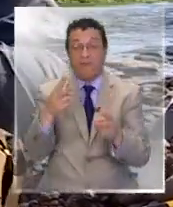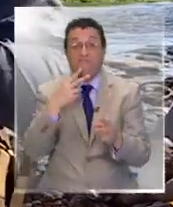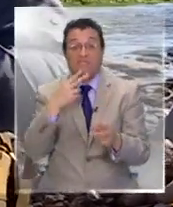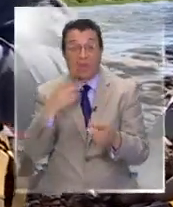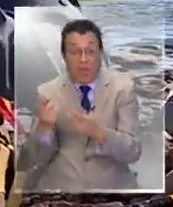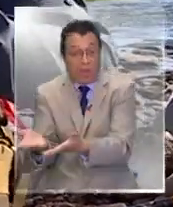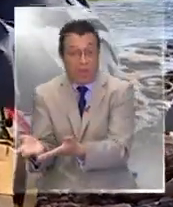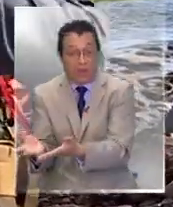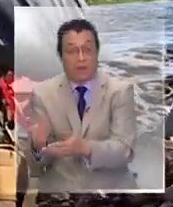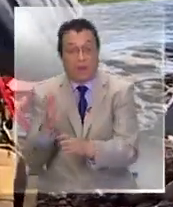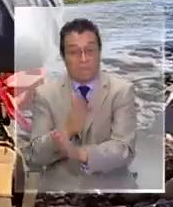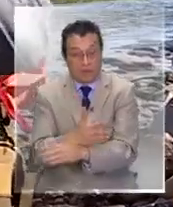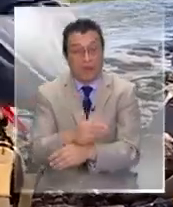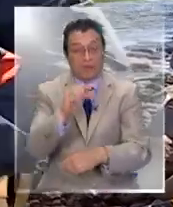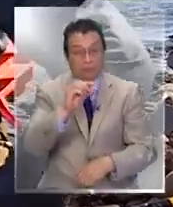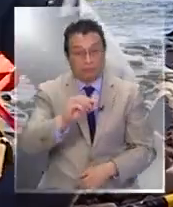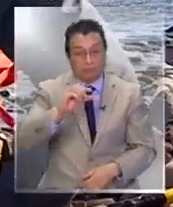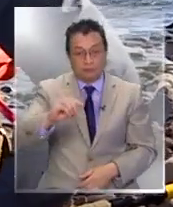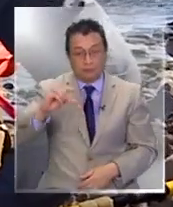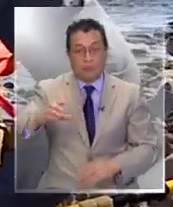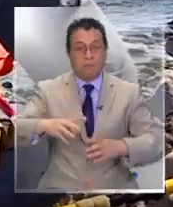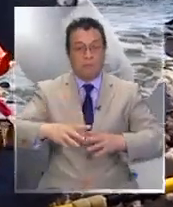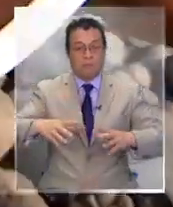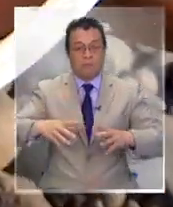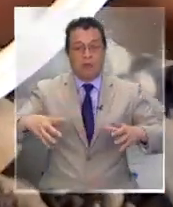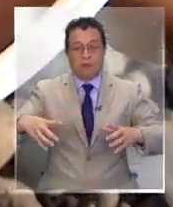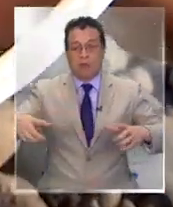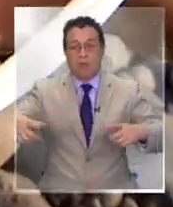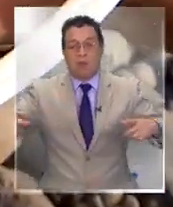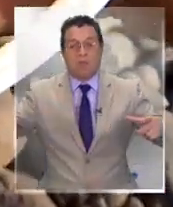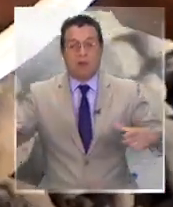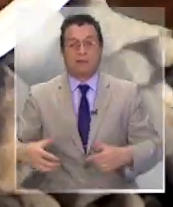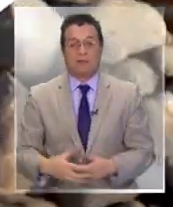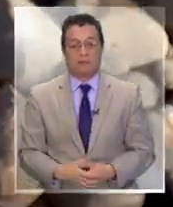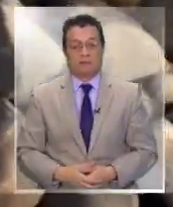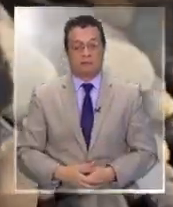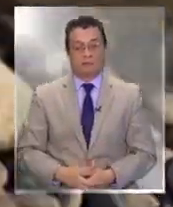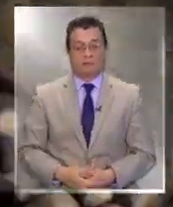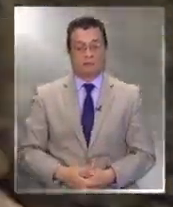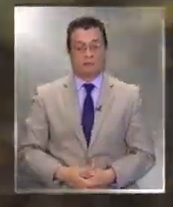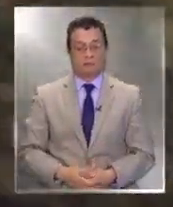los peces lentamente estarían colonizando hacia la zona superior.